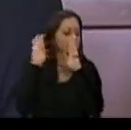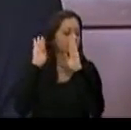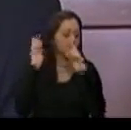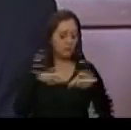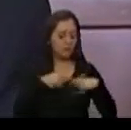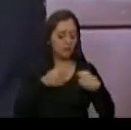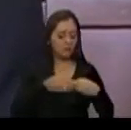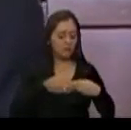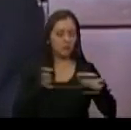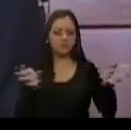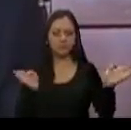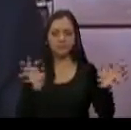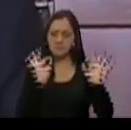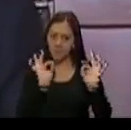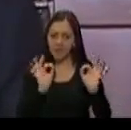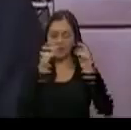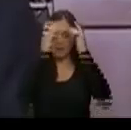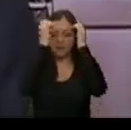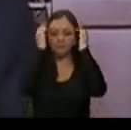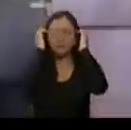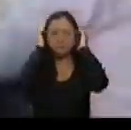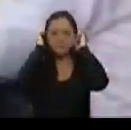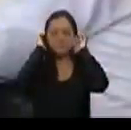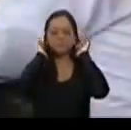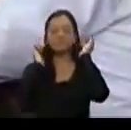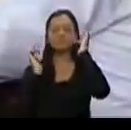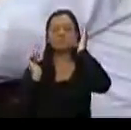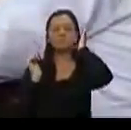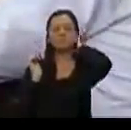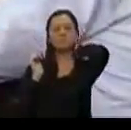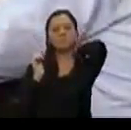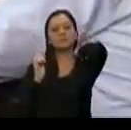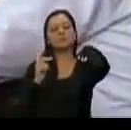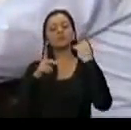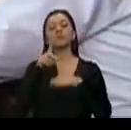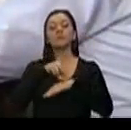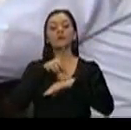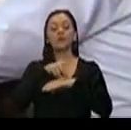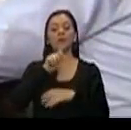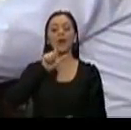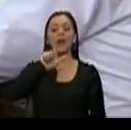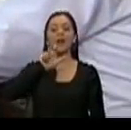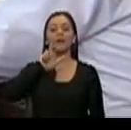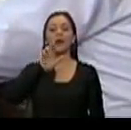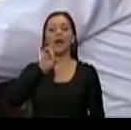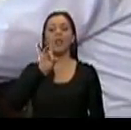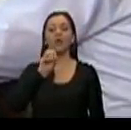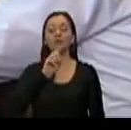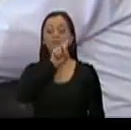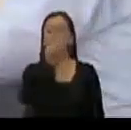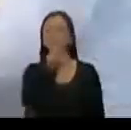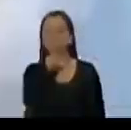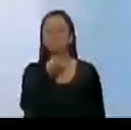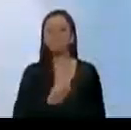abiertos. Eso. El doctor Fernando Alvarado va a responder a la pregunta que le hacían hace un momento.